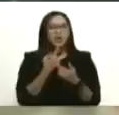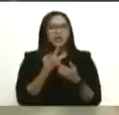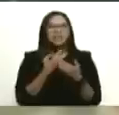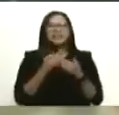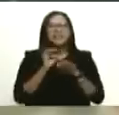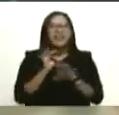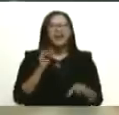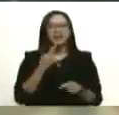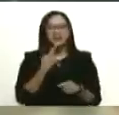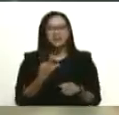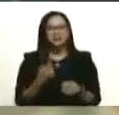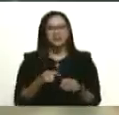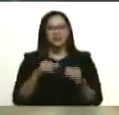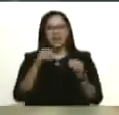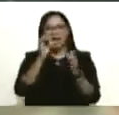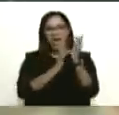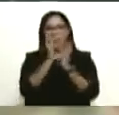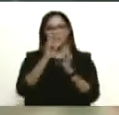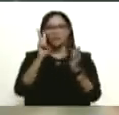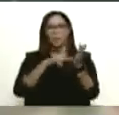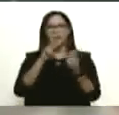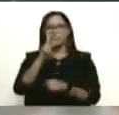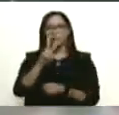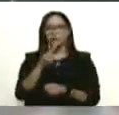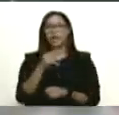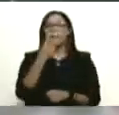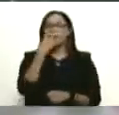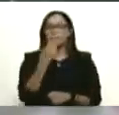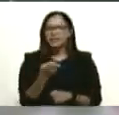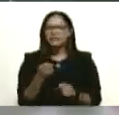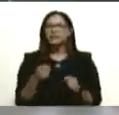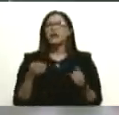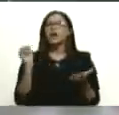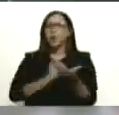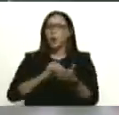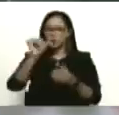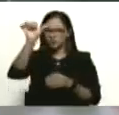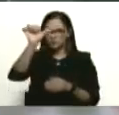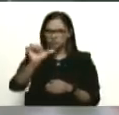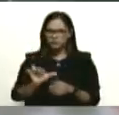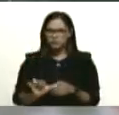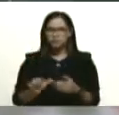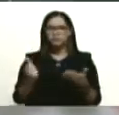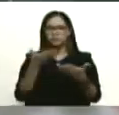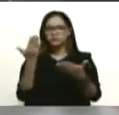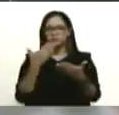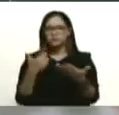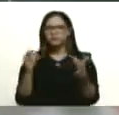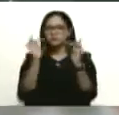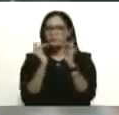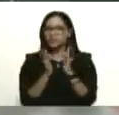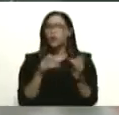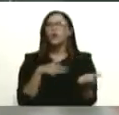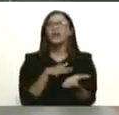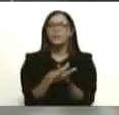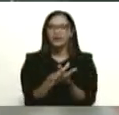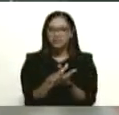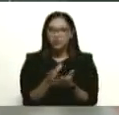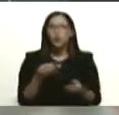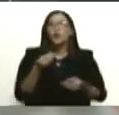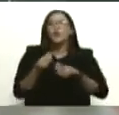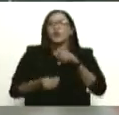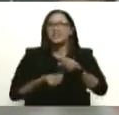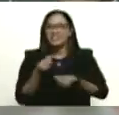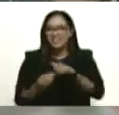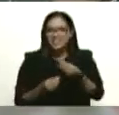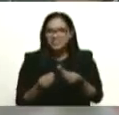con respecto a abril de 2002. Visitar nuevamente esos hechos, ver nuevamente, entrar en contacto nuevamente con lo que pasó, con lo que se hizo,